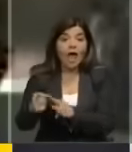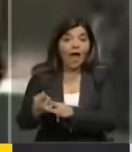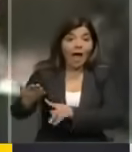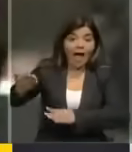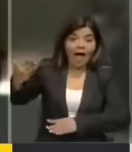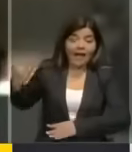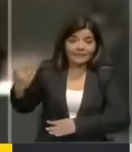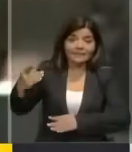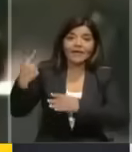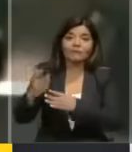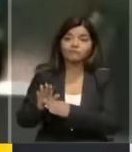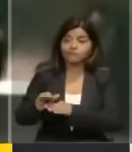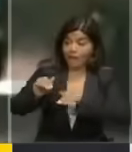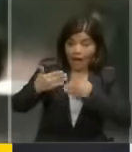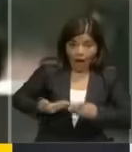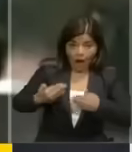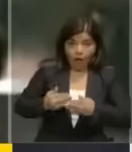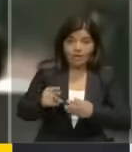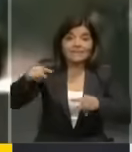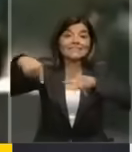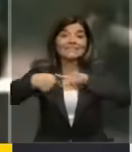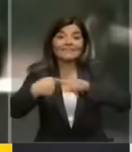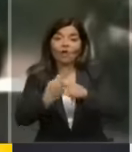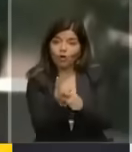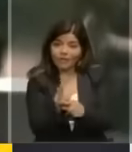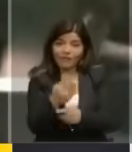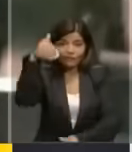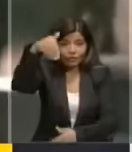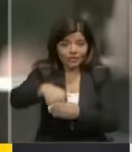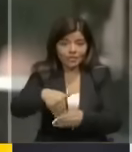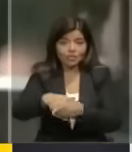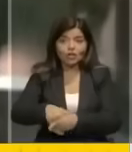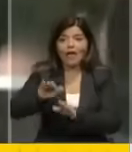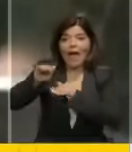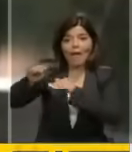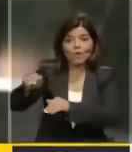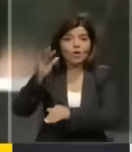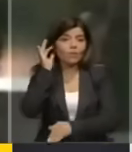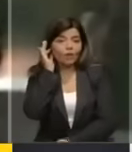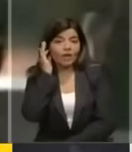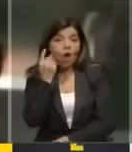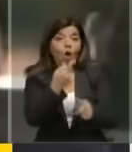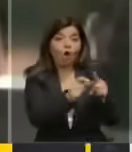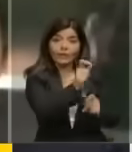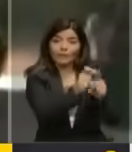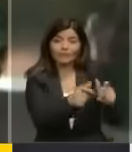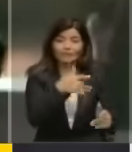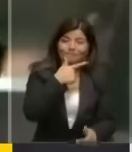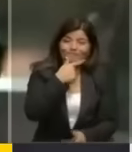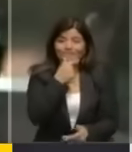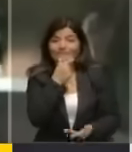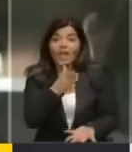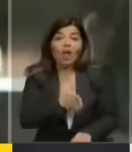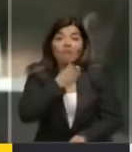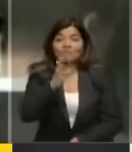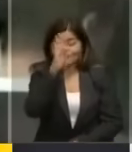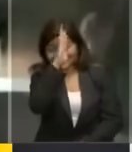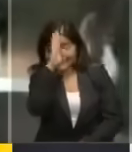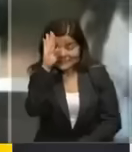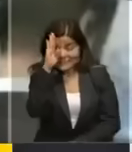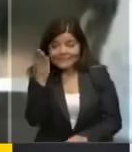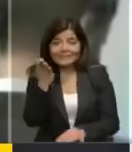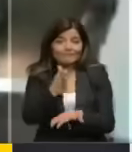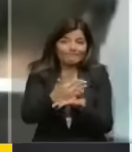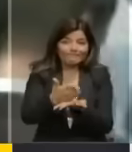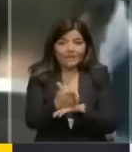clave en darle oportunamente su respaldo. Segundo, los indecisos que iban a ser el factor clave lo han sido.